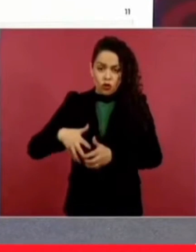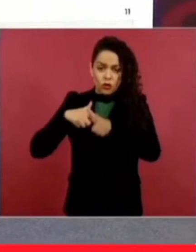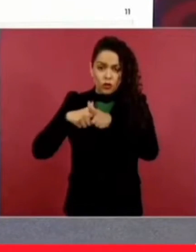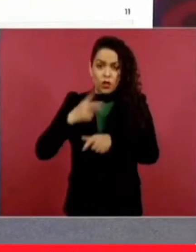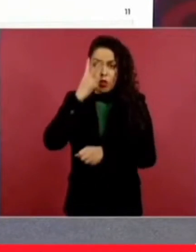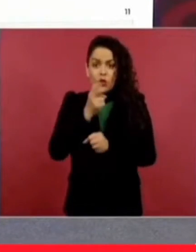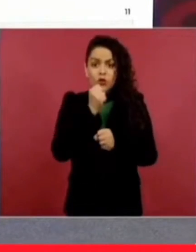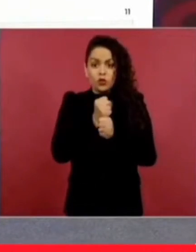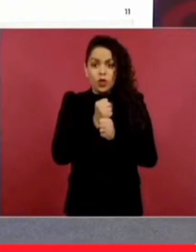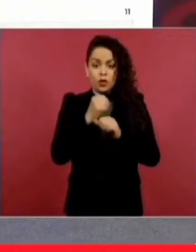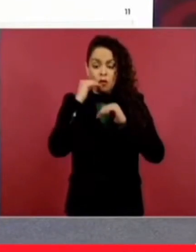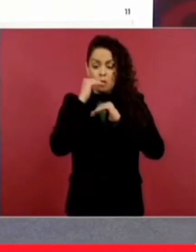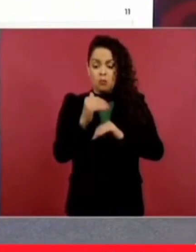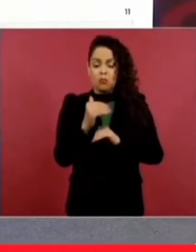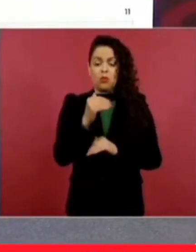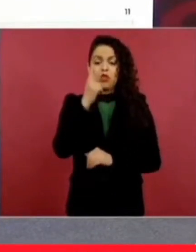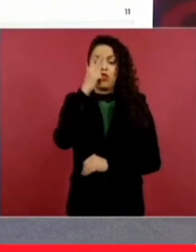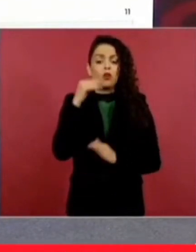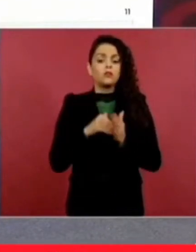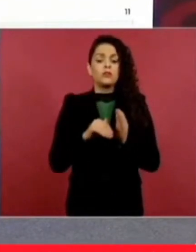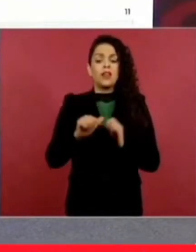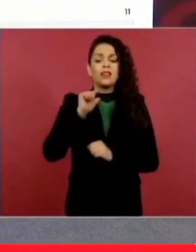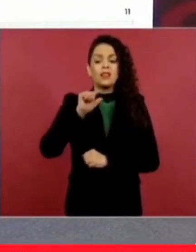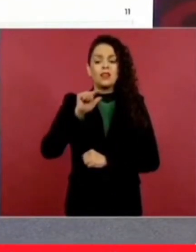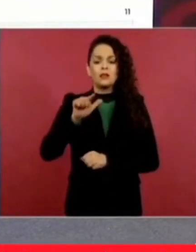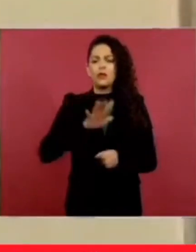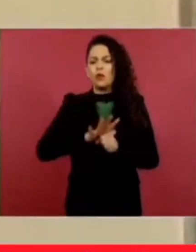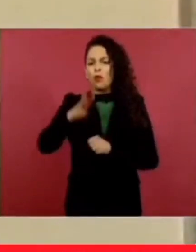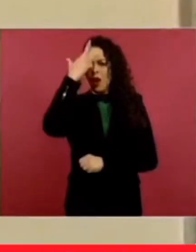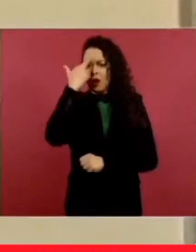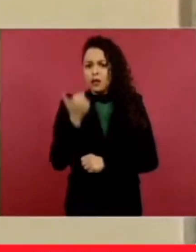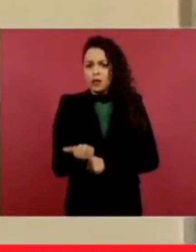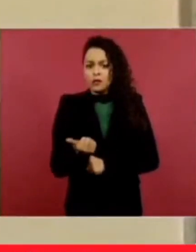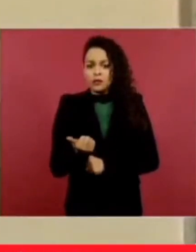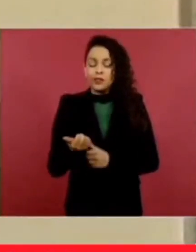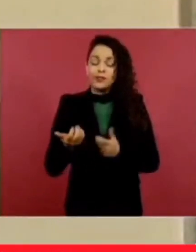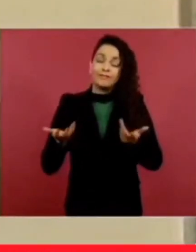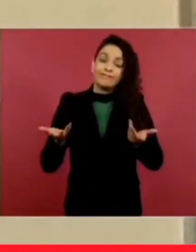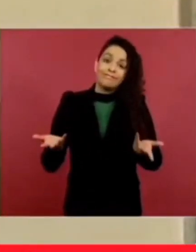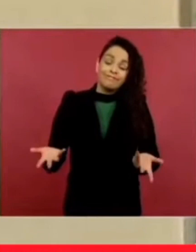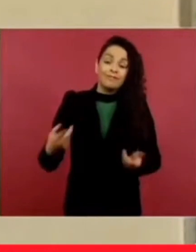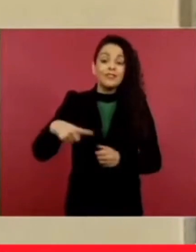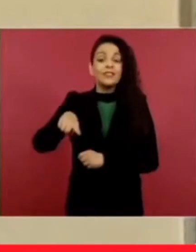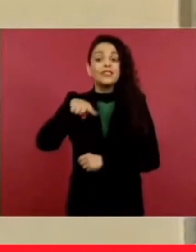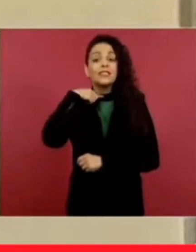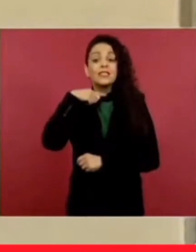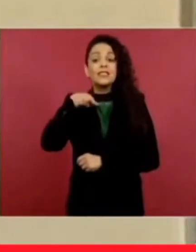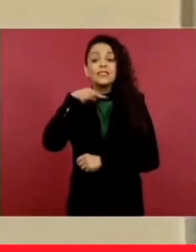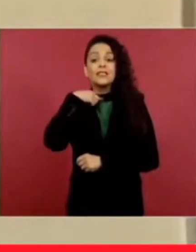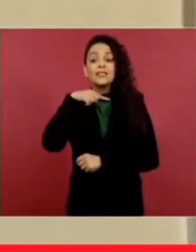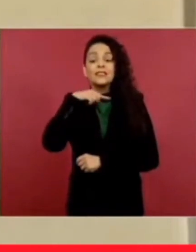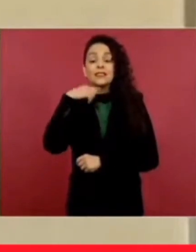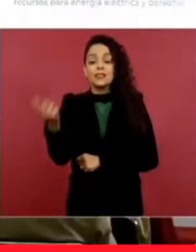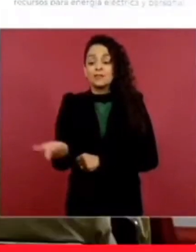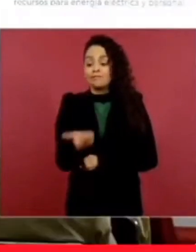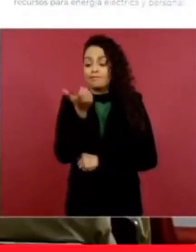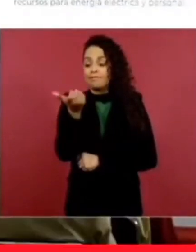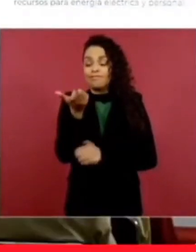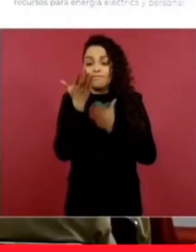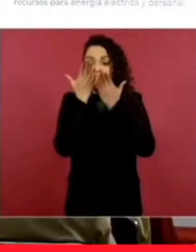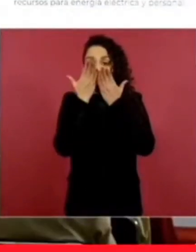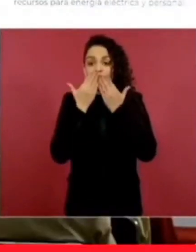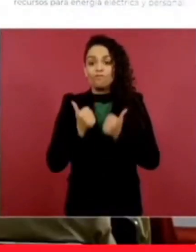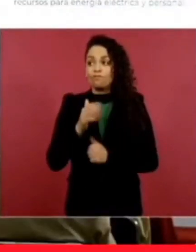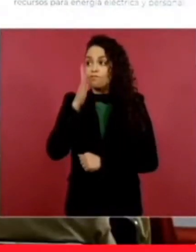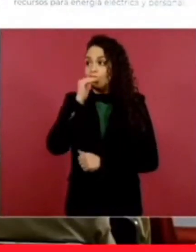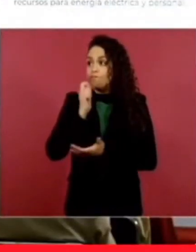2017, porque no hubo suficiente recurso, dinero para pagar la energía eléctrica.